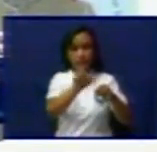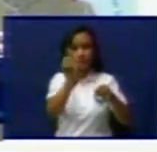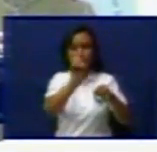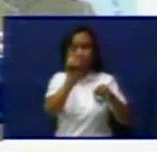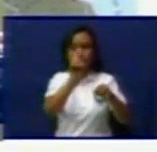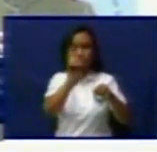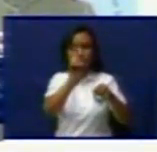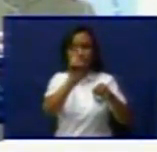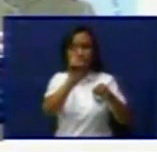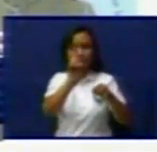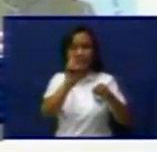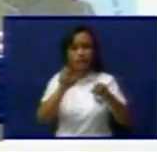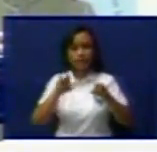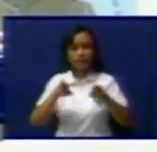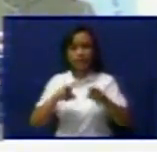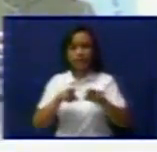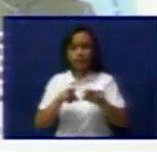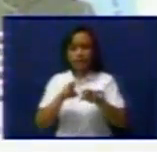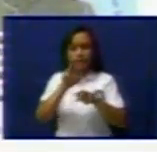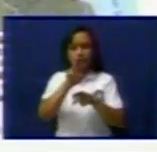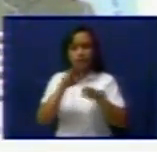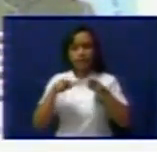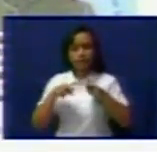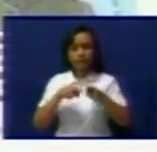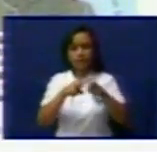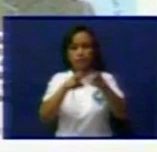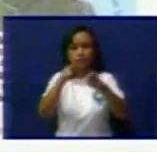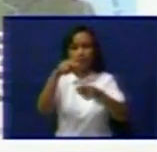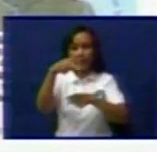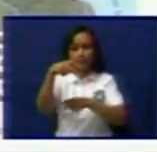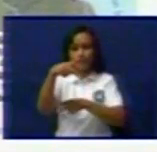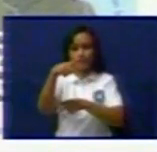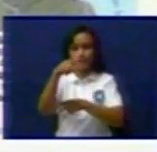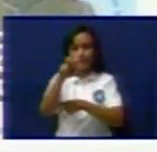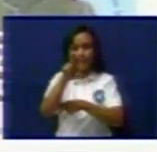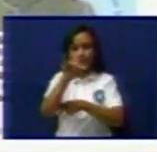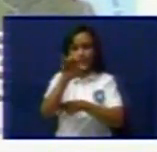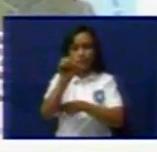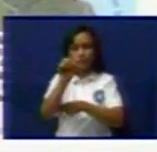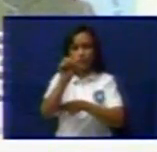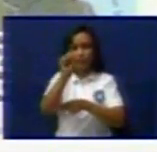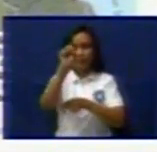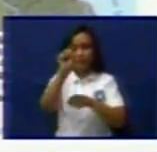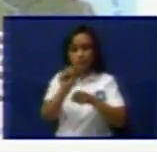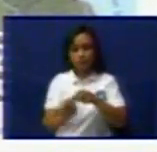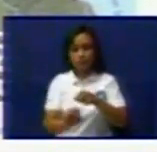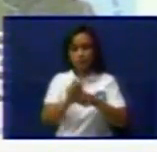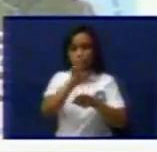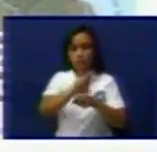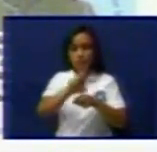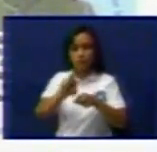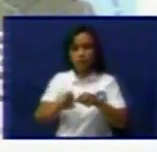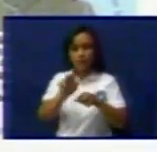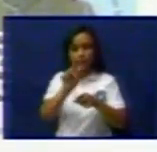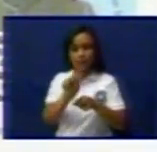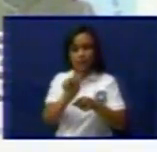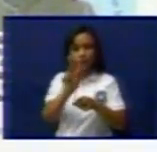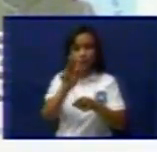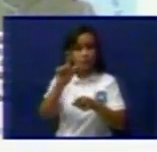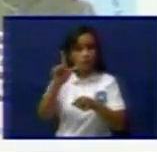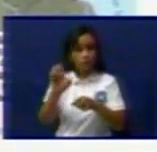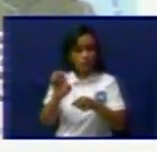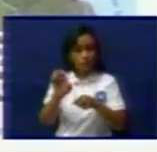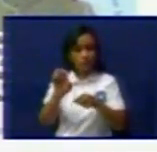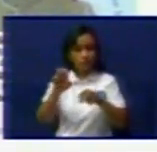la desembocadura del río Brito, el sur de Rivas, el norte de Tule, y tiene